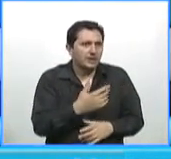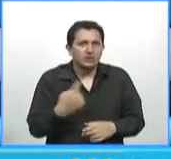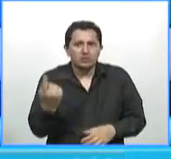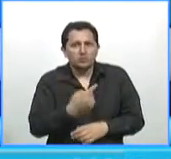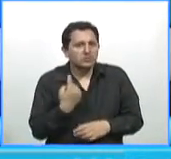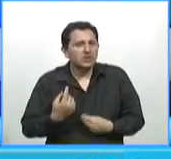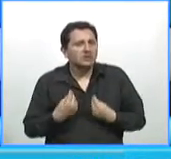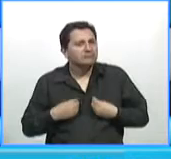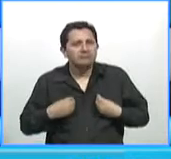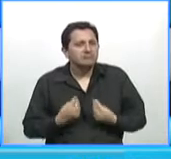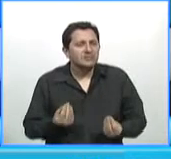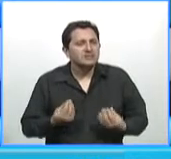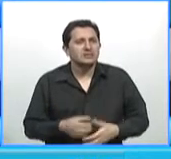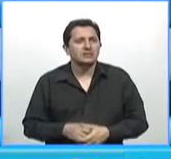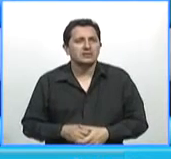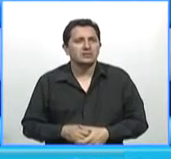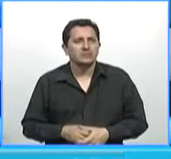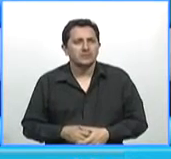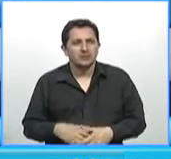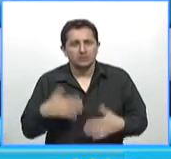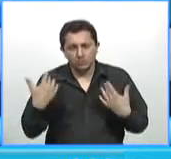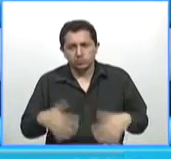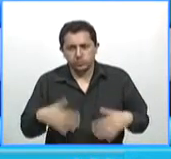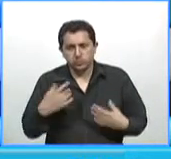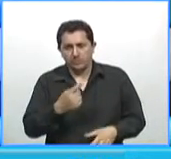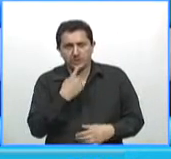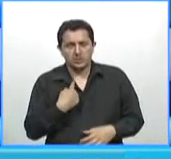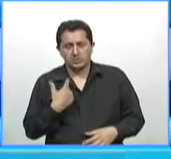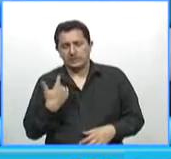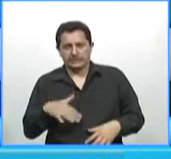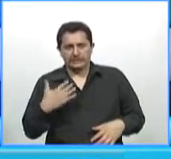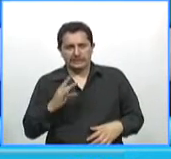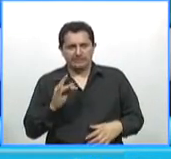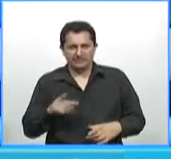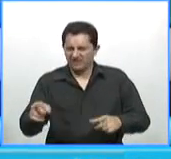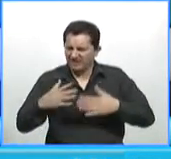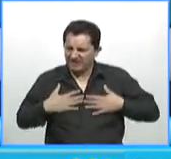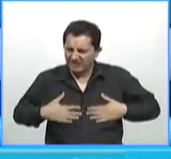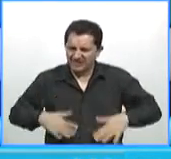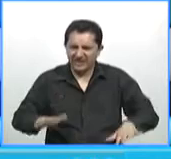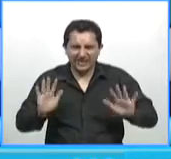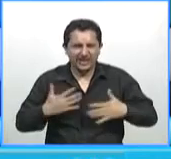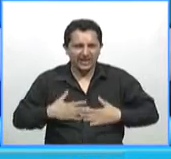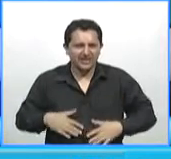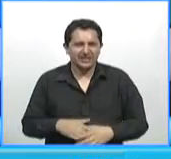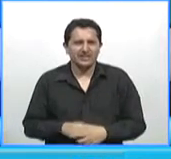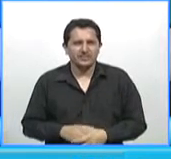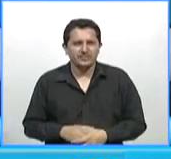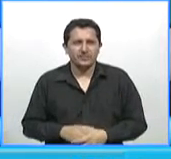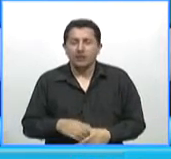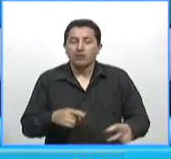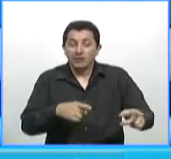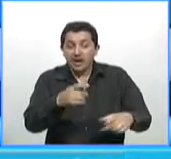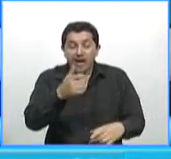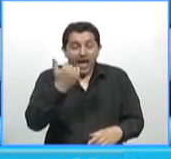rol asumió usted? Es muy duro, la pregunta. Relájese, Leona. Se le extrañó